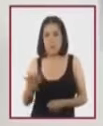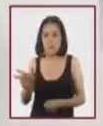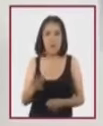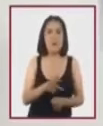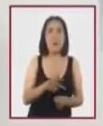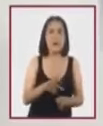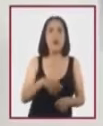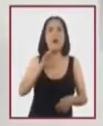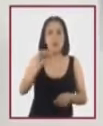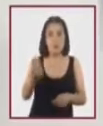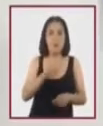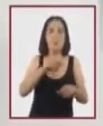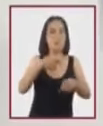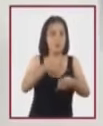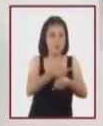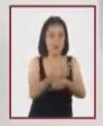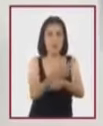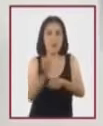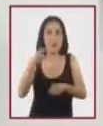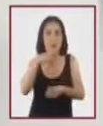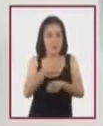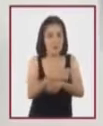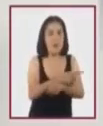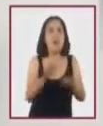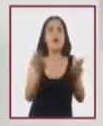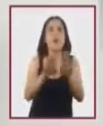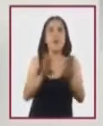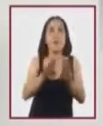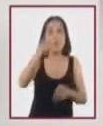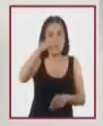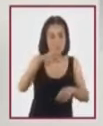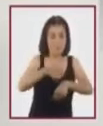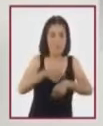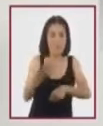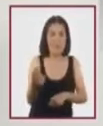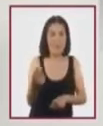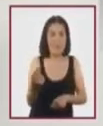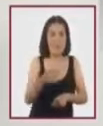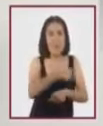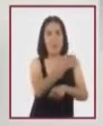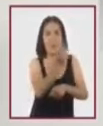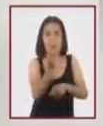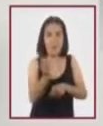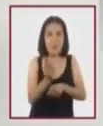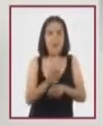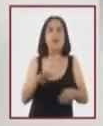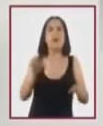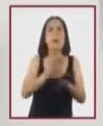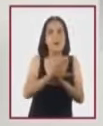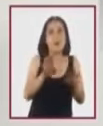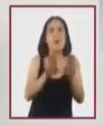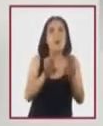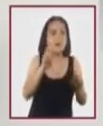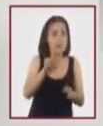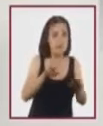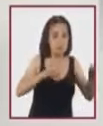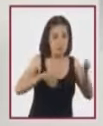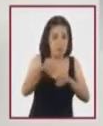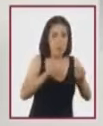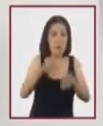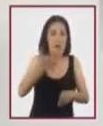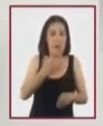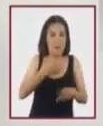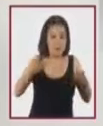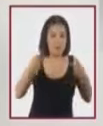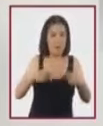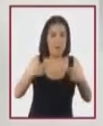Un velocímetro es un instrumento que tiene la capacidad de medir la velocidad. En la descripción de los movimientos, la propiedad que